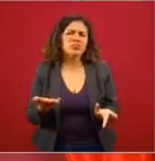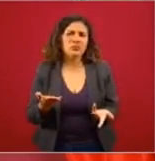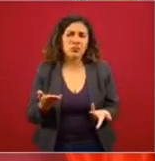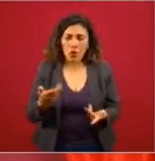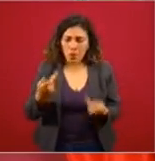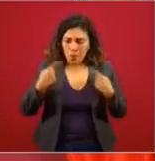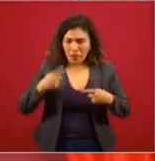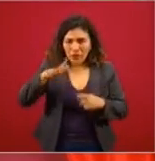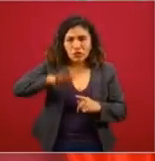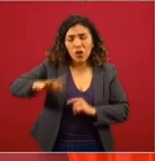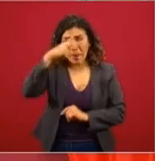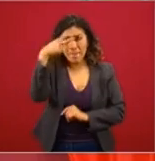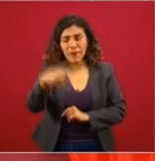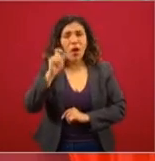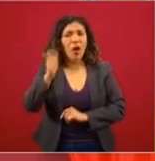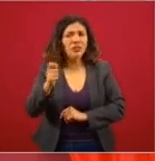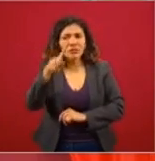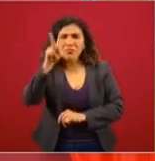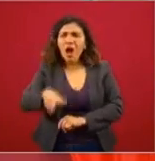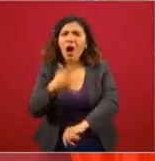pueblo honesto.